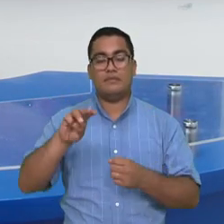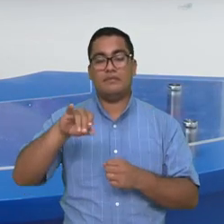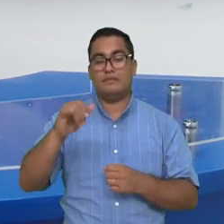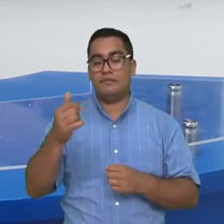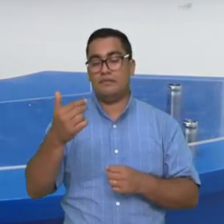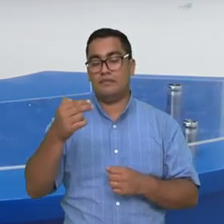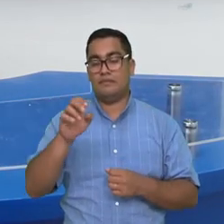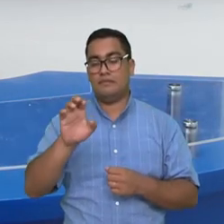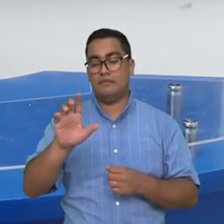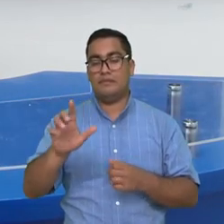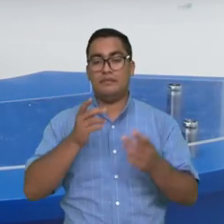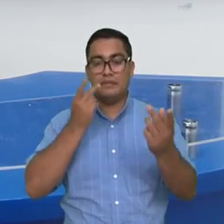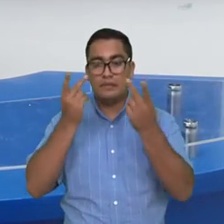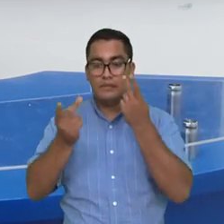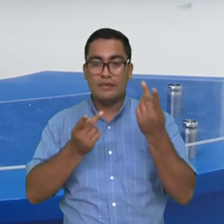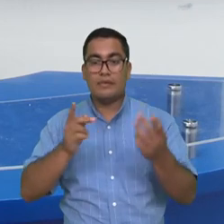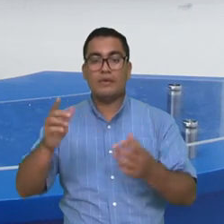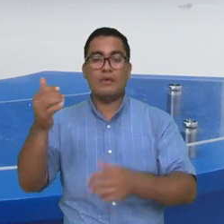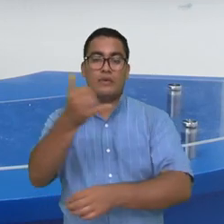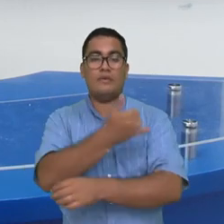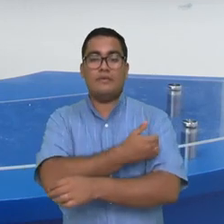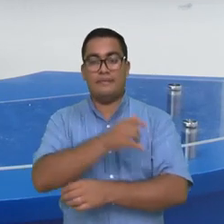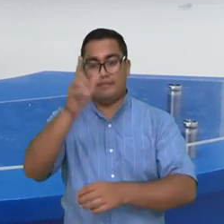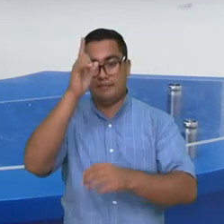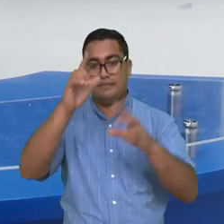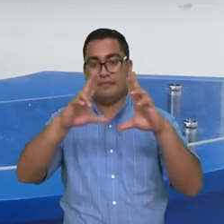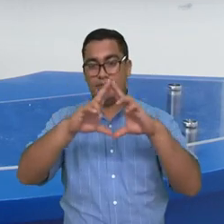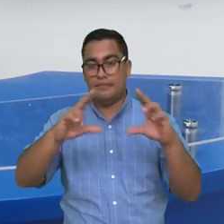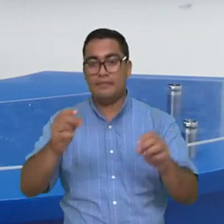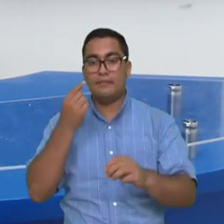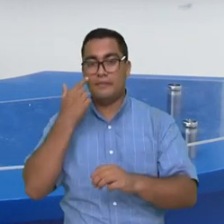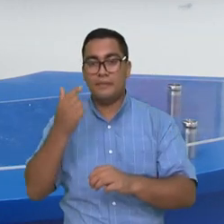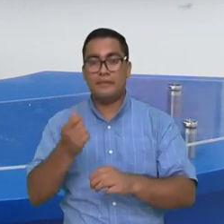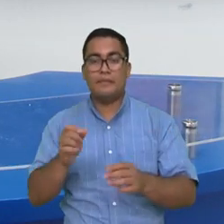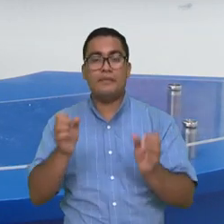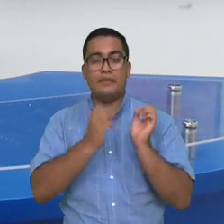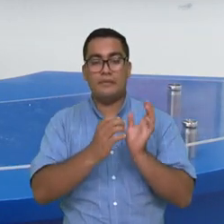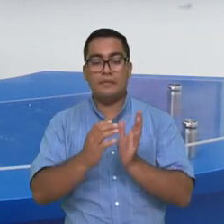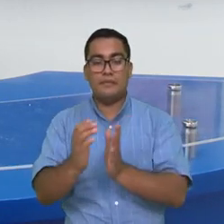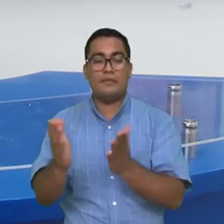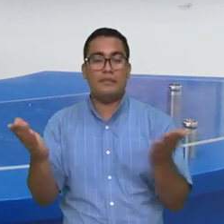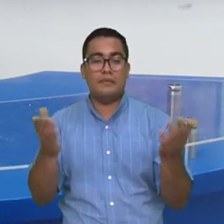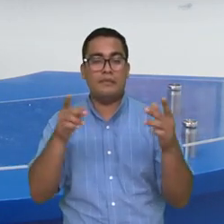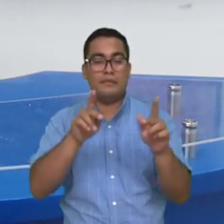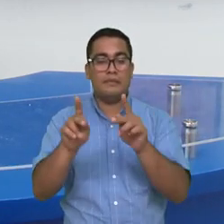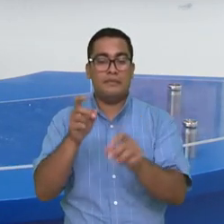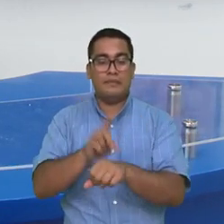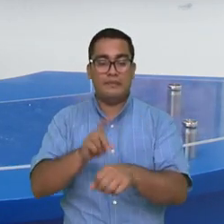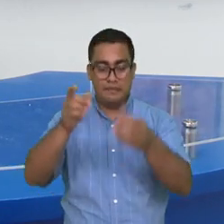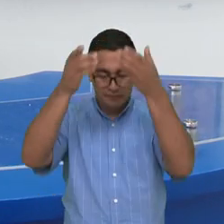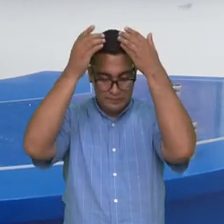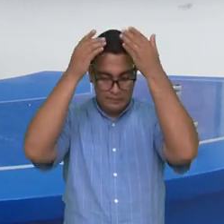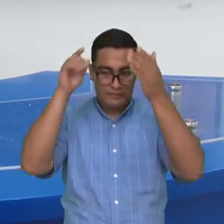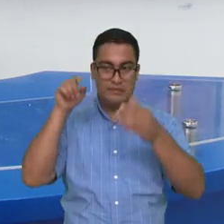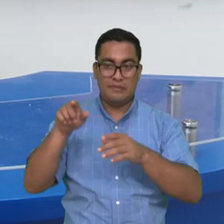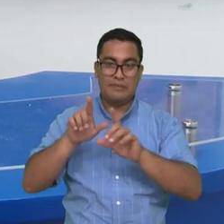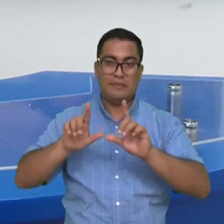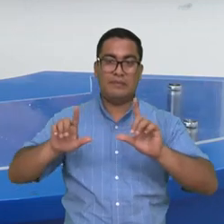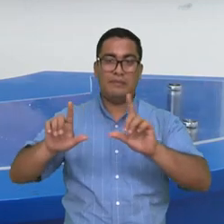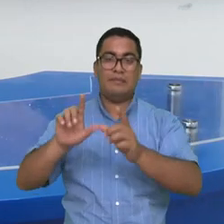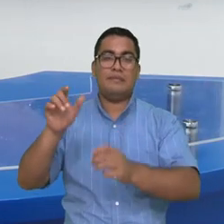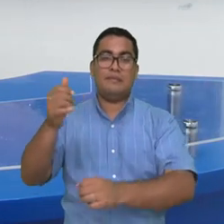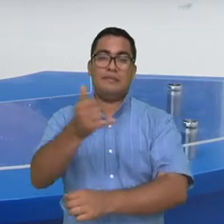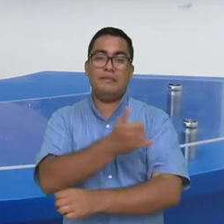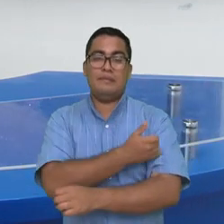visitaron este viernes el Hospital Alemán Nicaragüense para conocer la preparación y organización del personal de salud de este centro